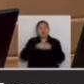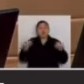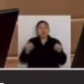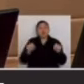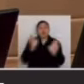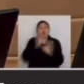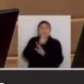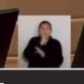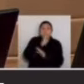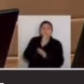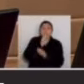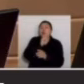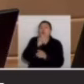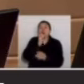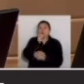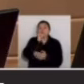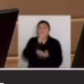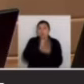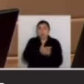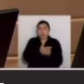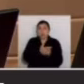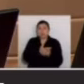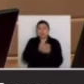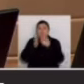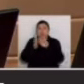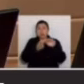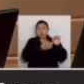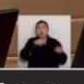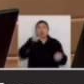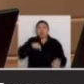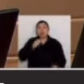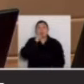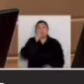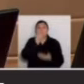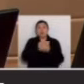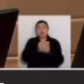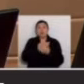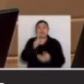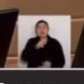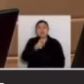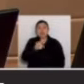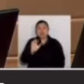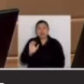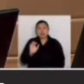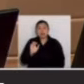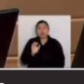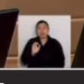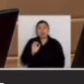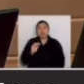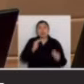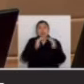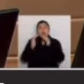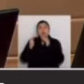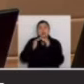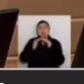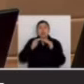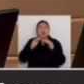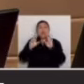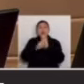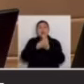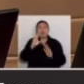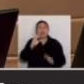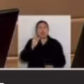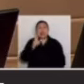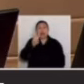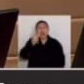día lo que se denuncia es que funcionarios de la Seremi de Vivienda han concurrido a través de la ley Carín a denunciar los abusos que se han cometido por una autoridad